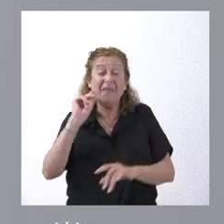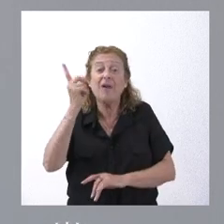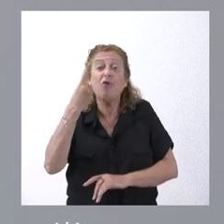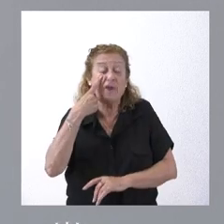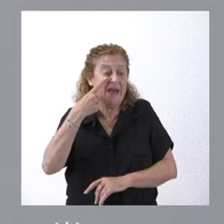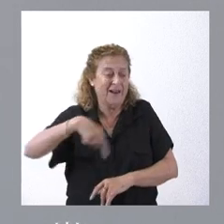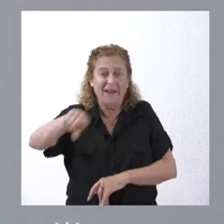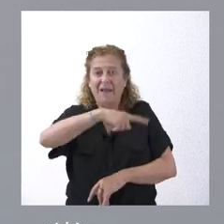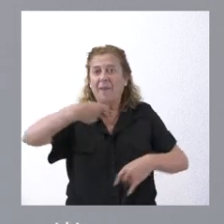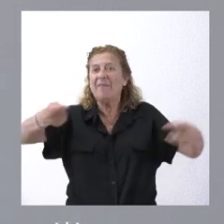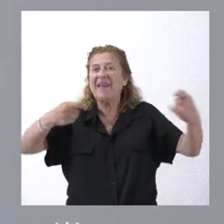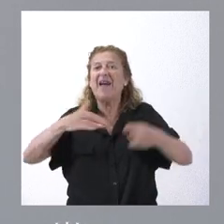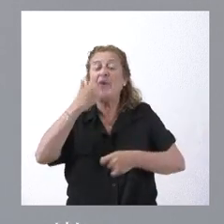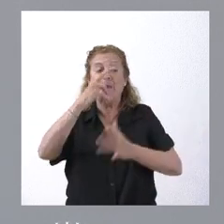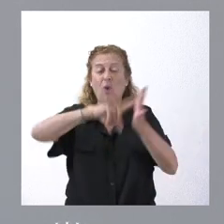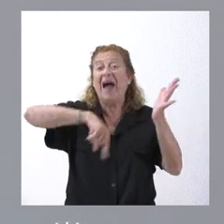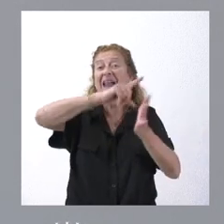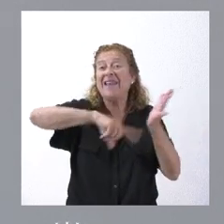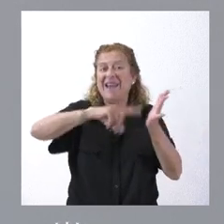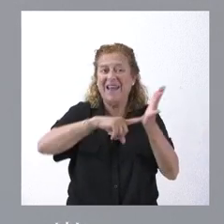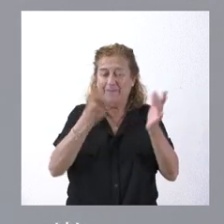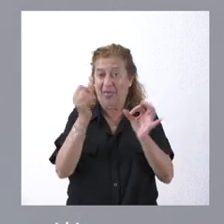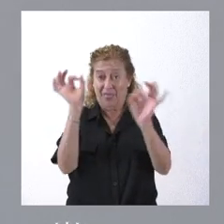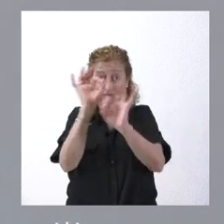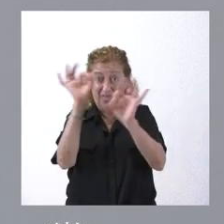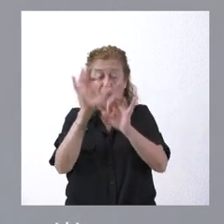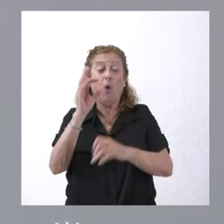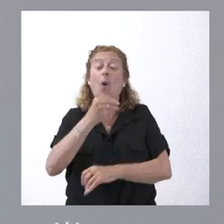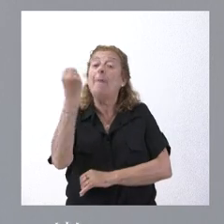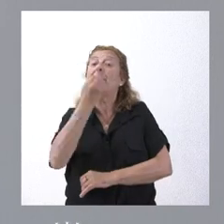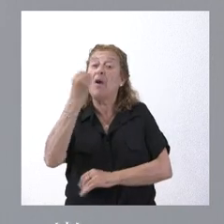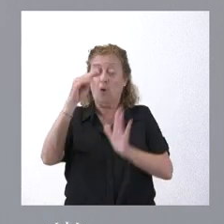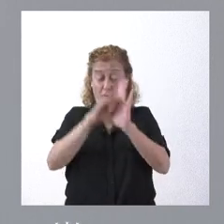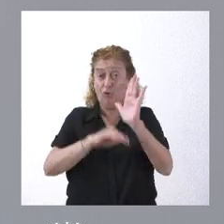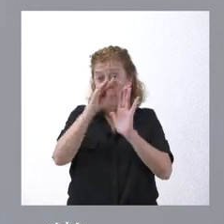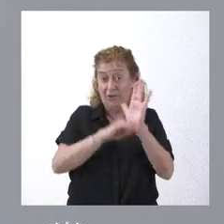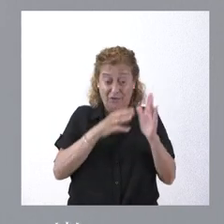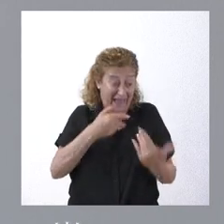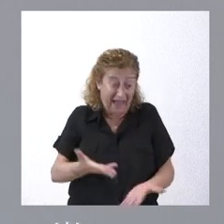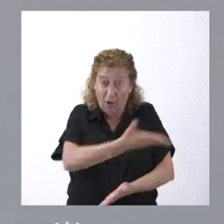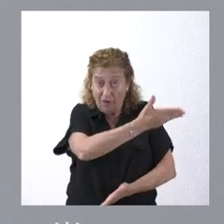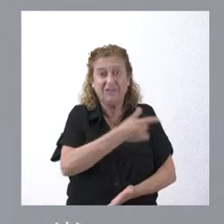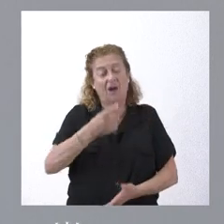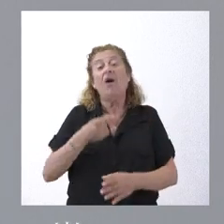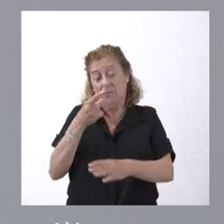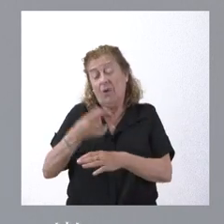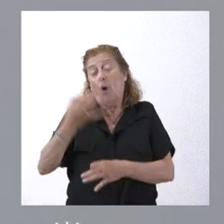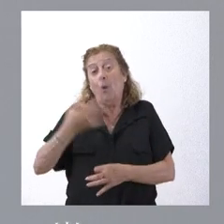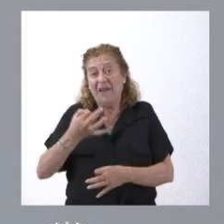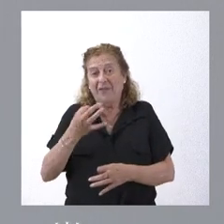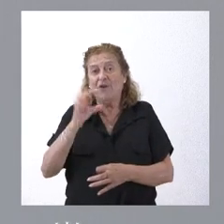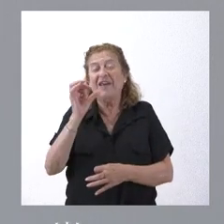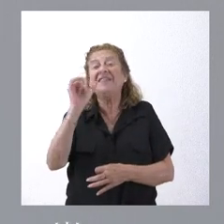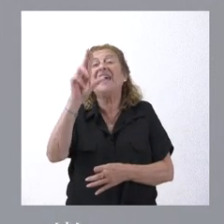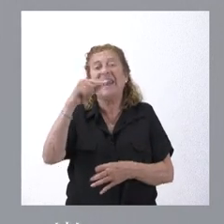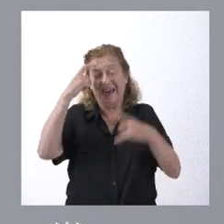mercado algún alquiler a coste cero o en mejores condiciones de las actualmente existentes, es la obligación del Serla